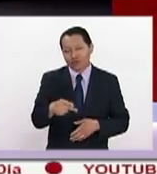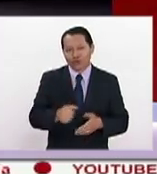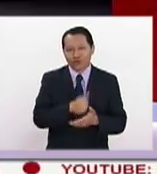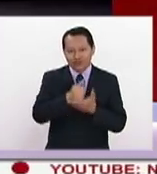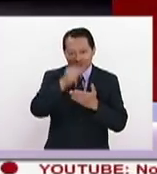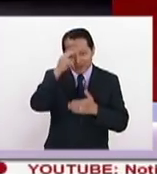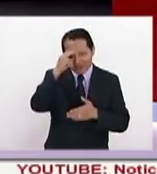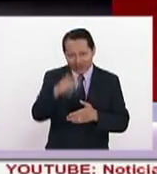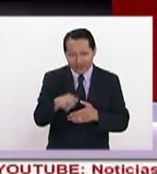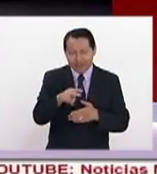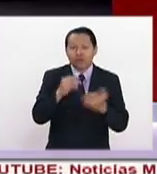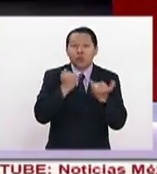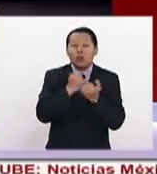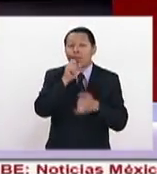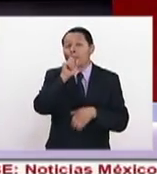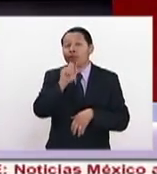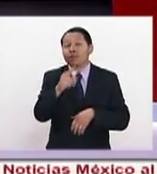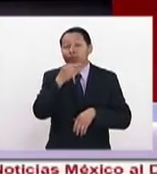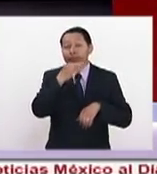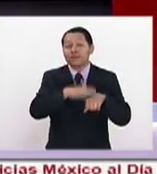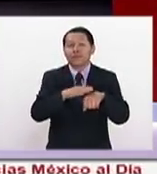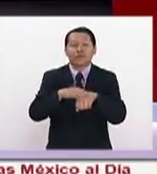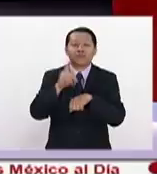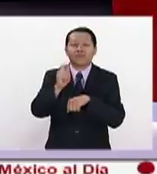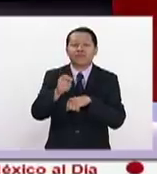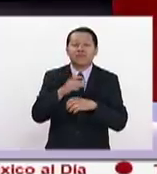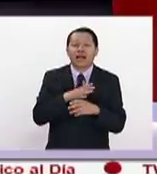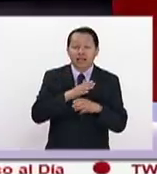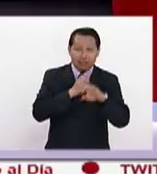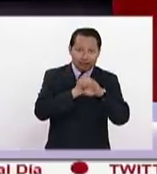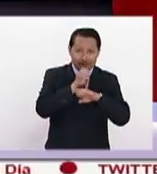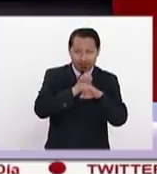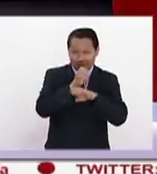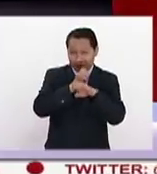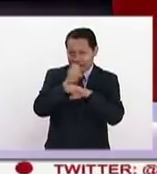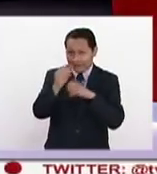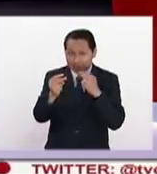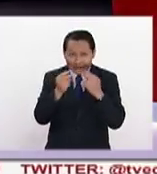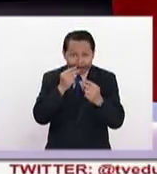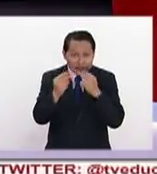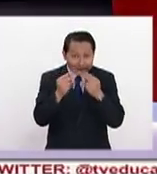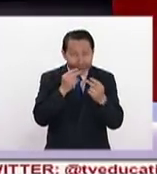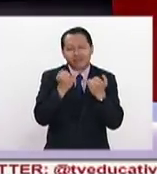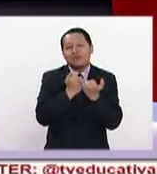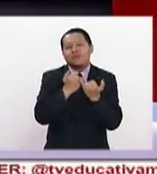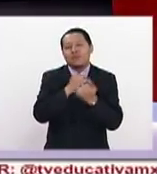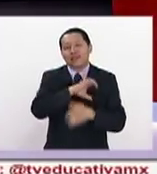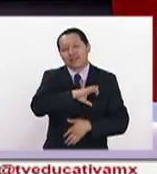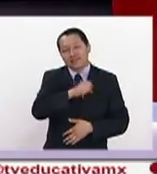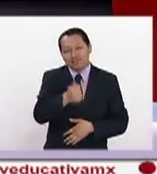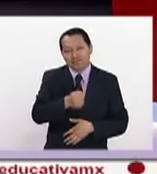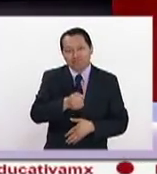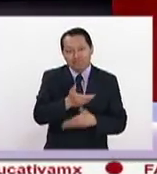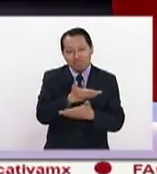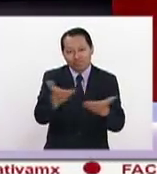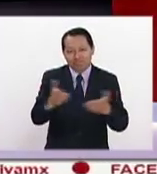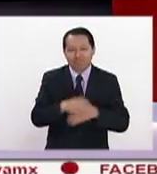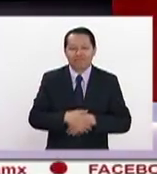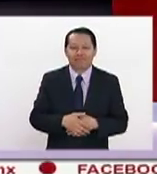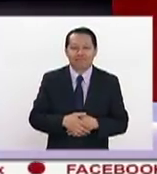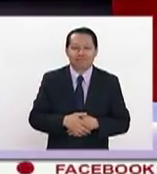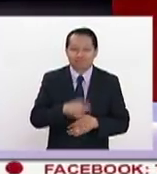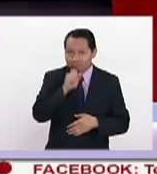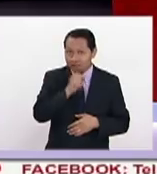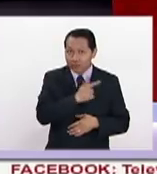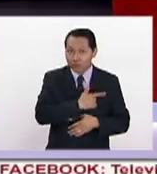capital del país. Desde aquí, como siempre, un saludo muy afectuoso también a quienes nos están viendo en el interior de la República Mexicana. Y